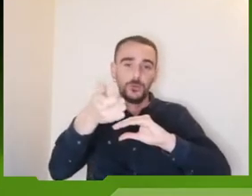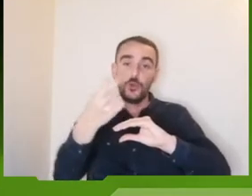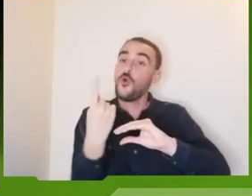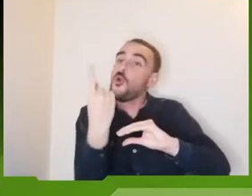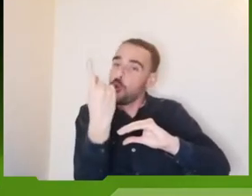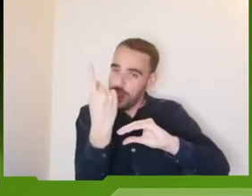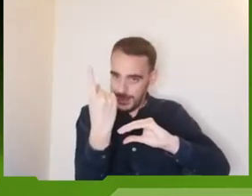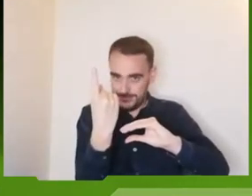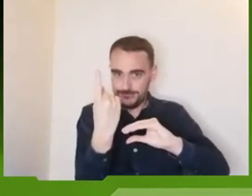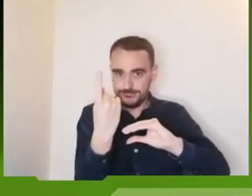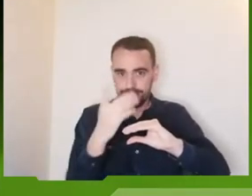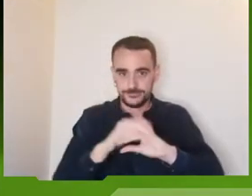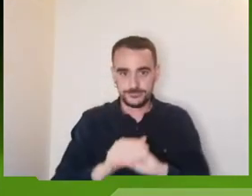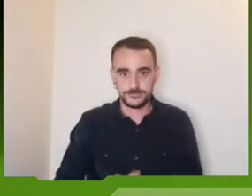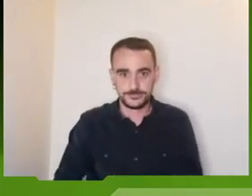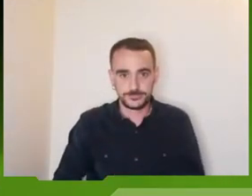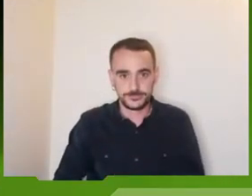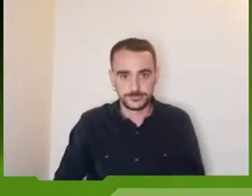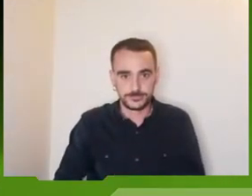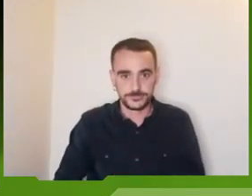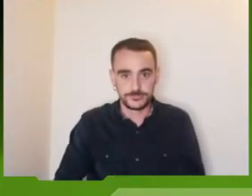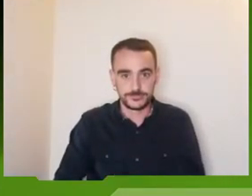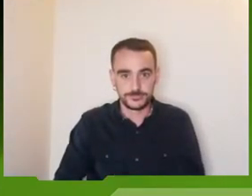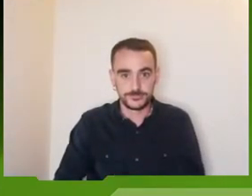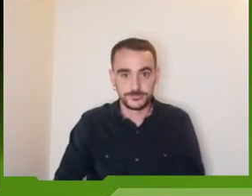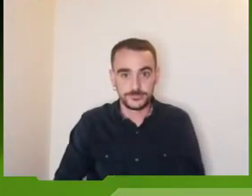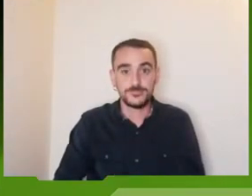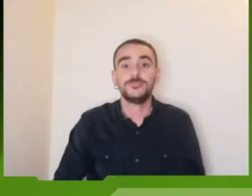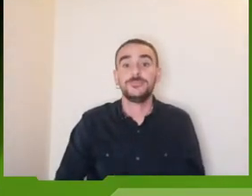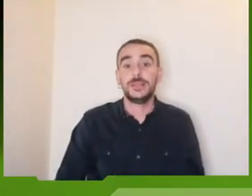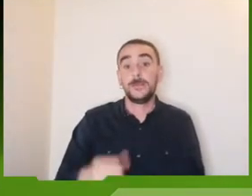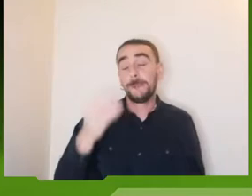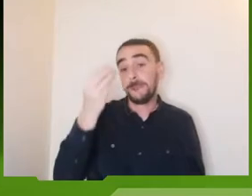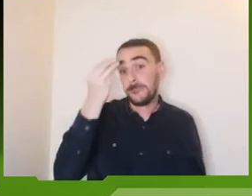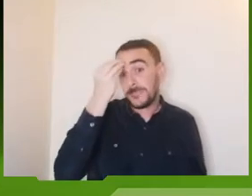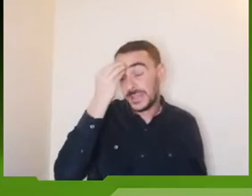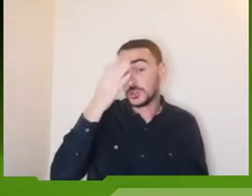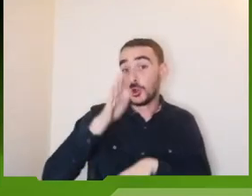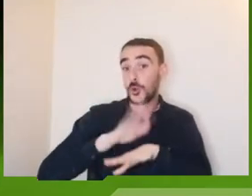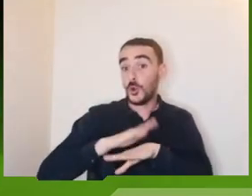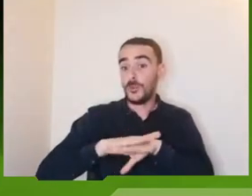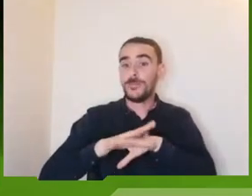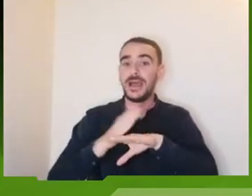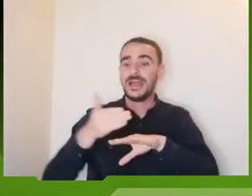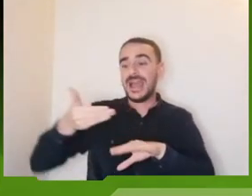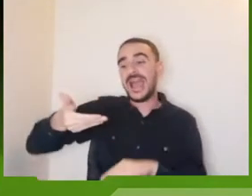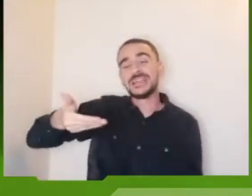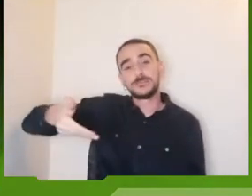la espátula, iba a decir pala.